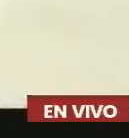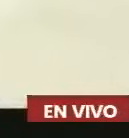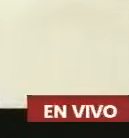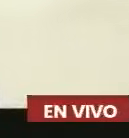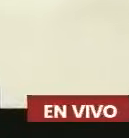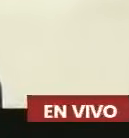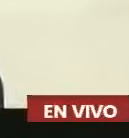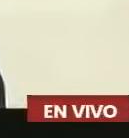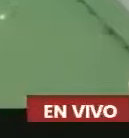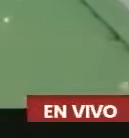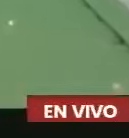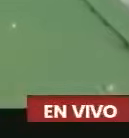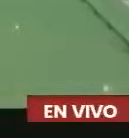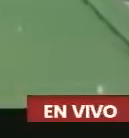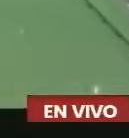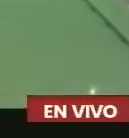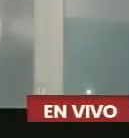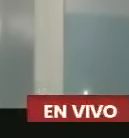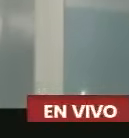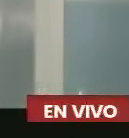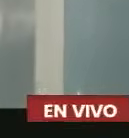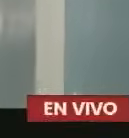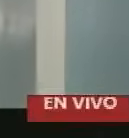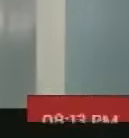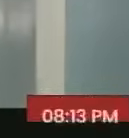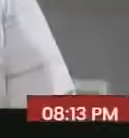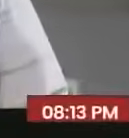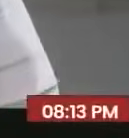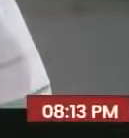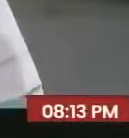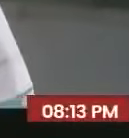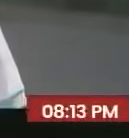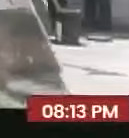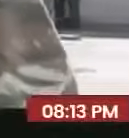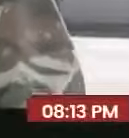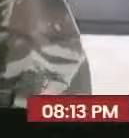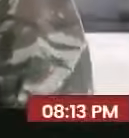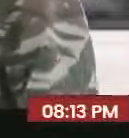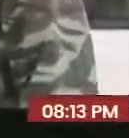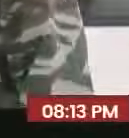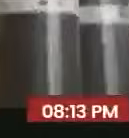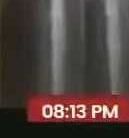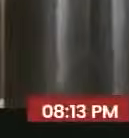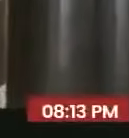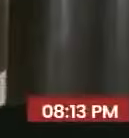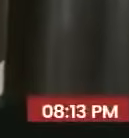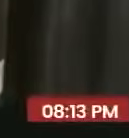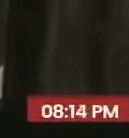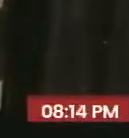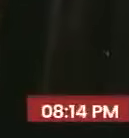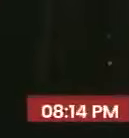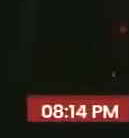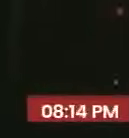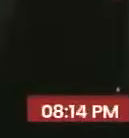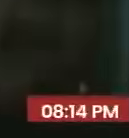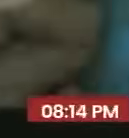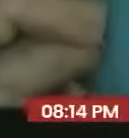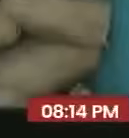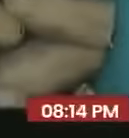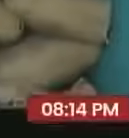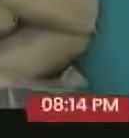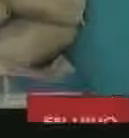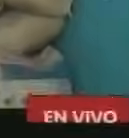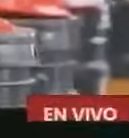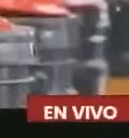una poderosa Fuerza Armada Nacional Bolivariana, para que las Brigadas Comunitarias Militares vayan a llevarle al pueblo el